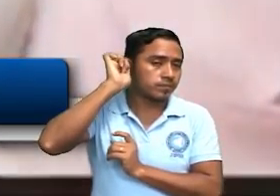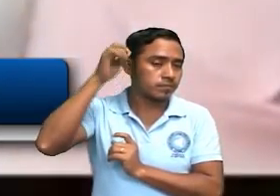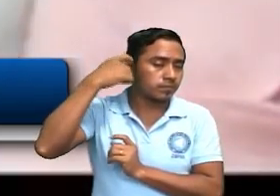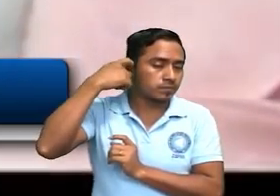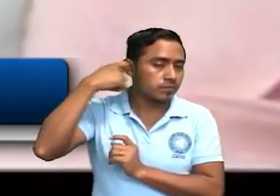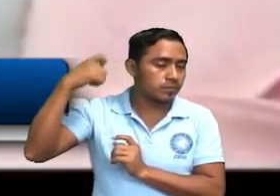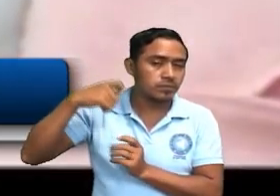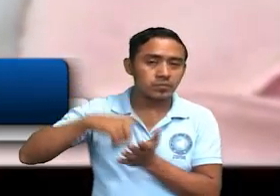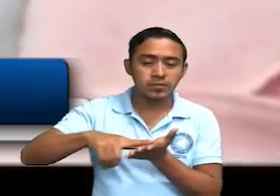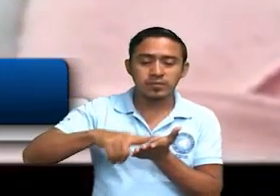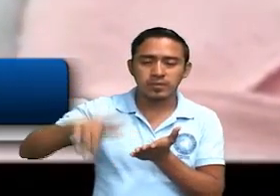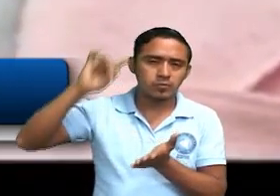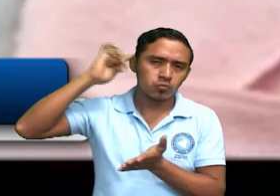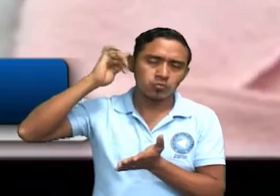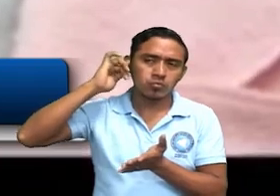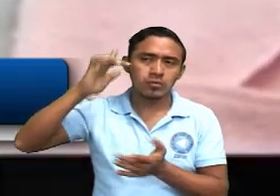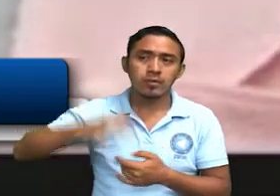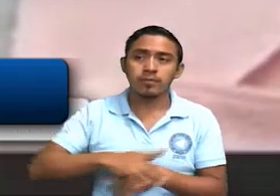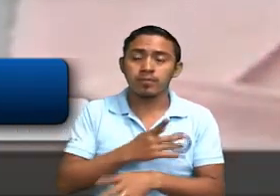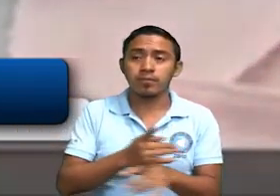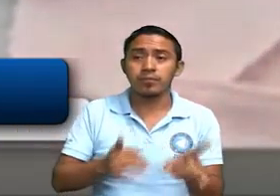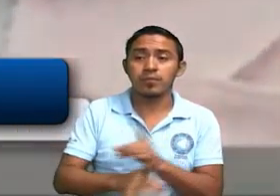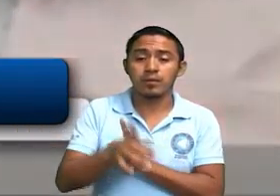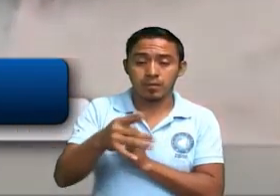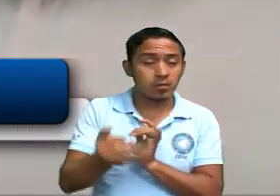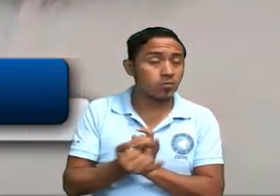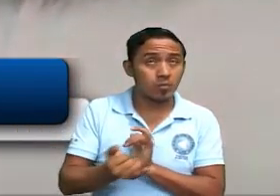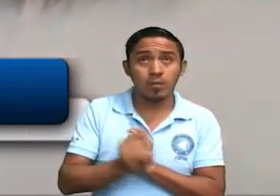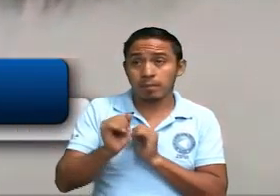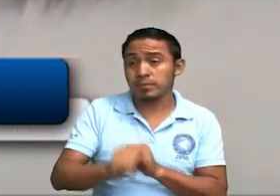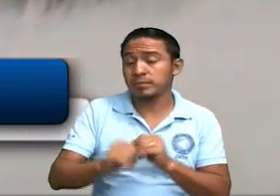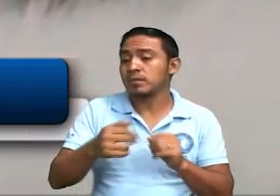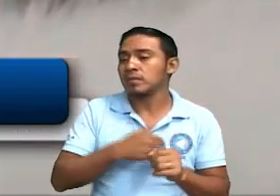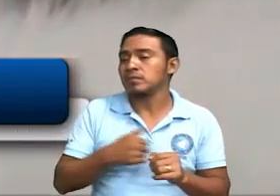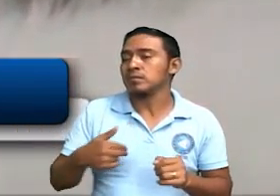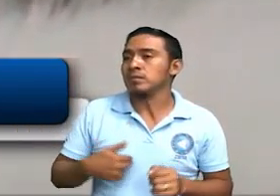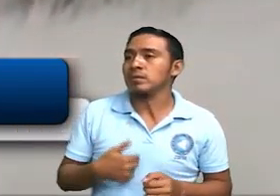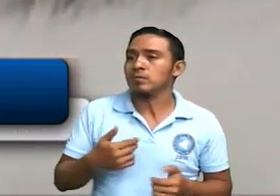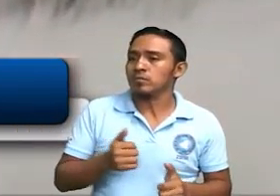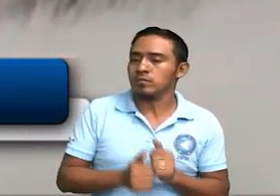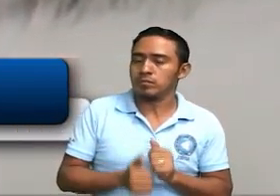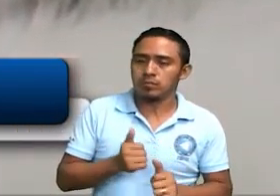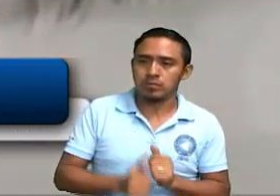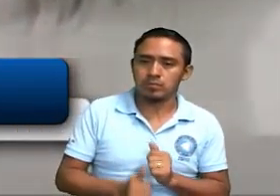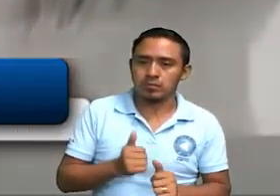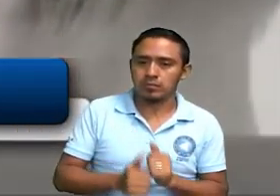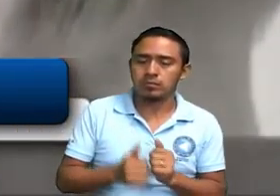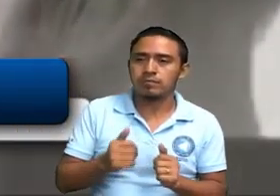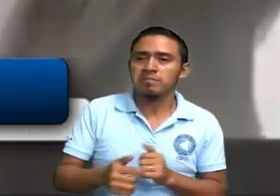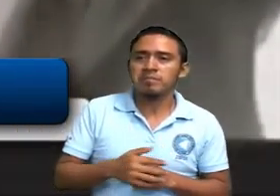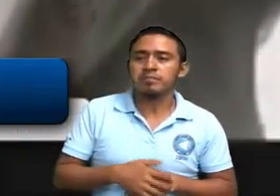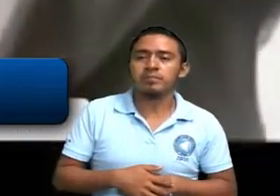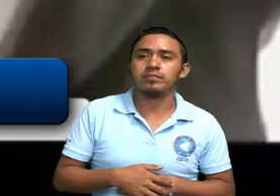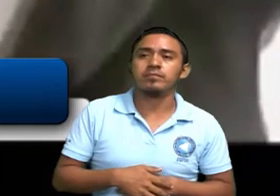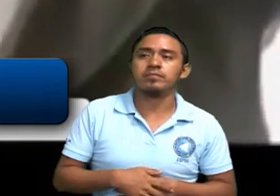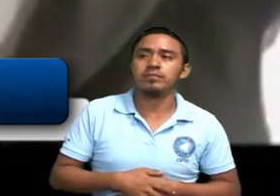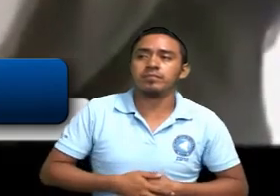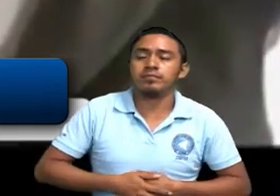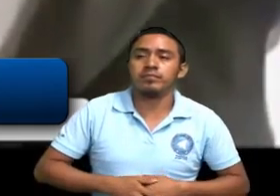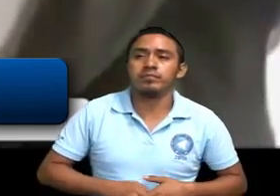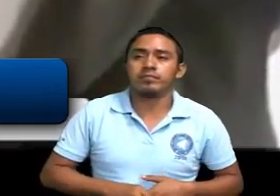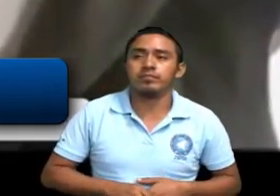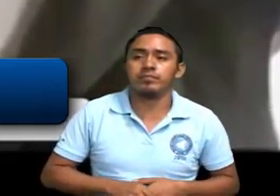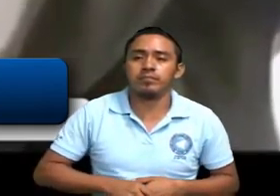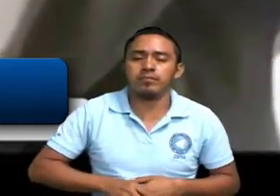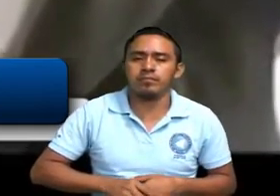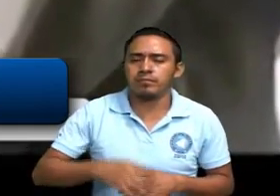los oídos a nuestros hijos, porque eso también puede provocar un problema auditivo en ellos. Sí. ¿Por